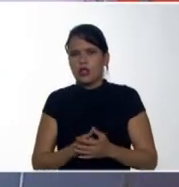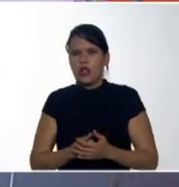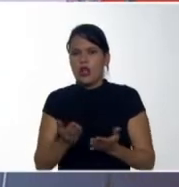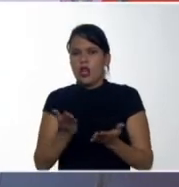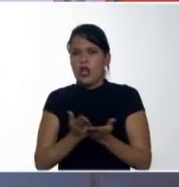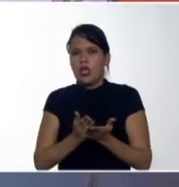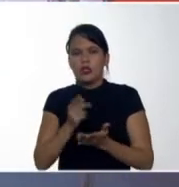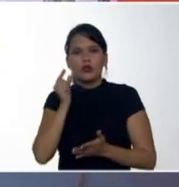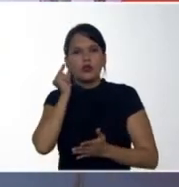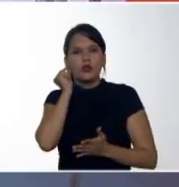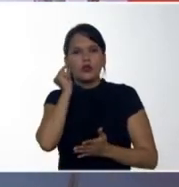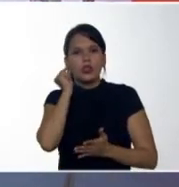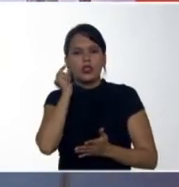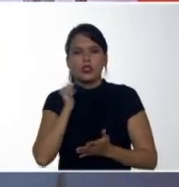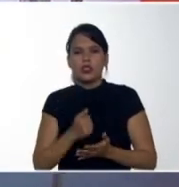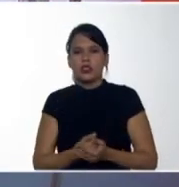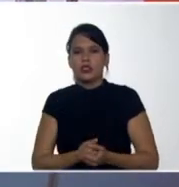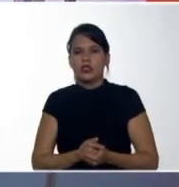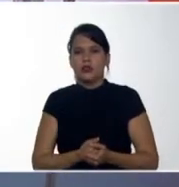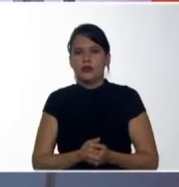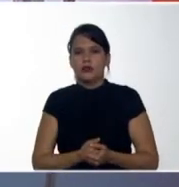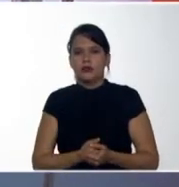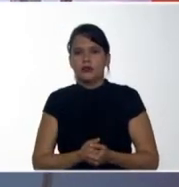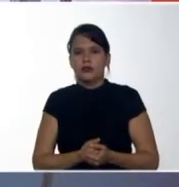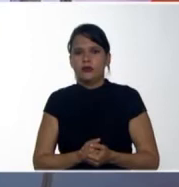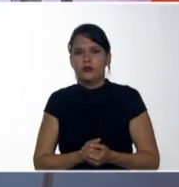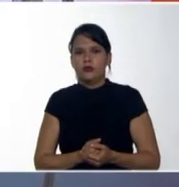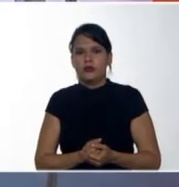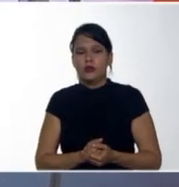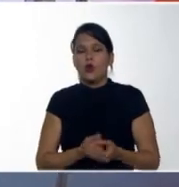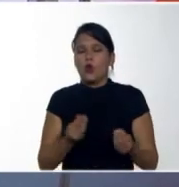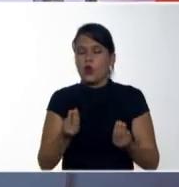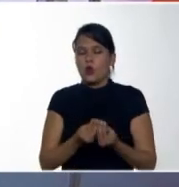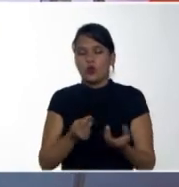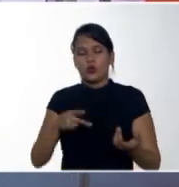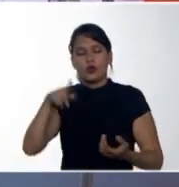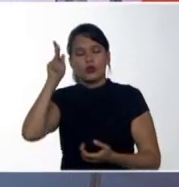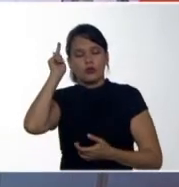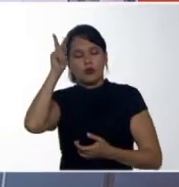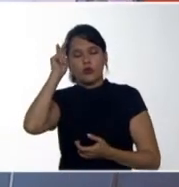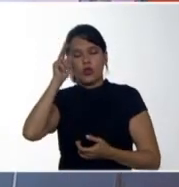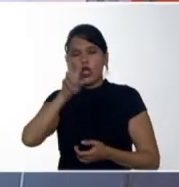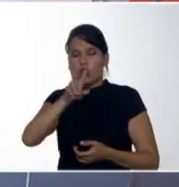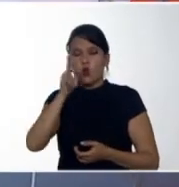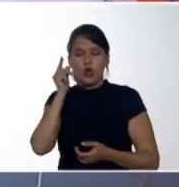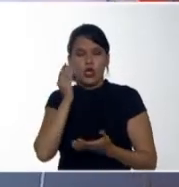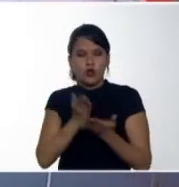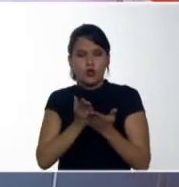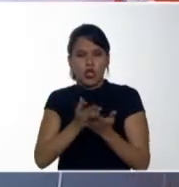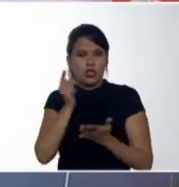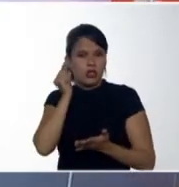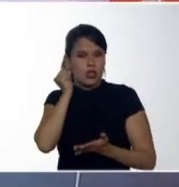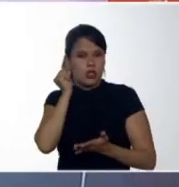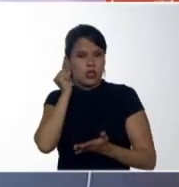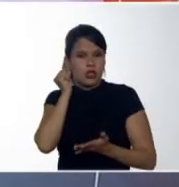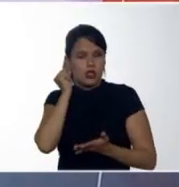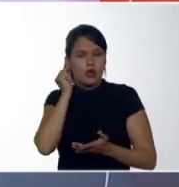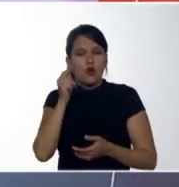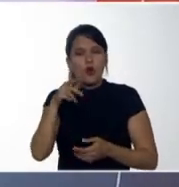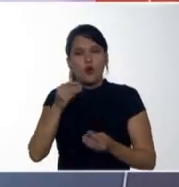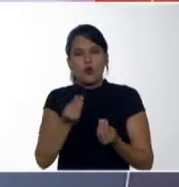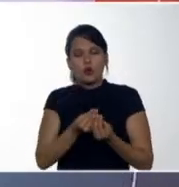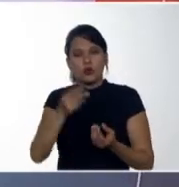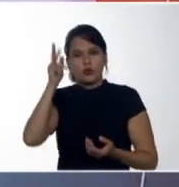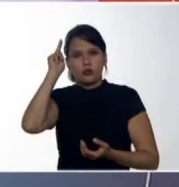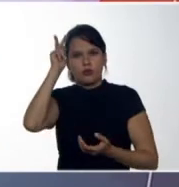Victoria Barreto y Jazmín Atencio, junto a la profesora, su colega, la profesora Angie,